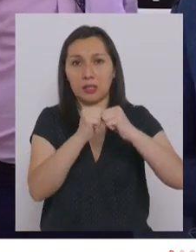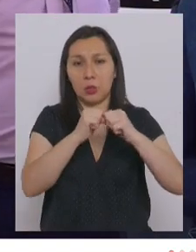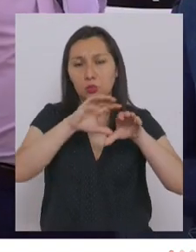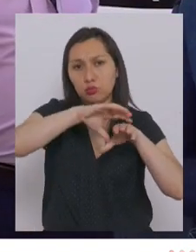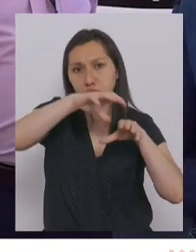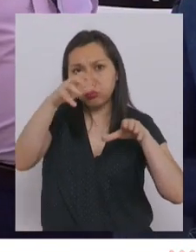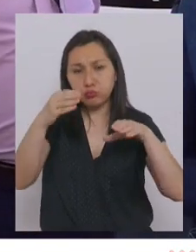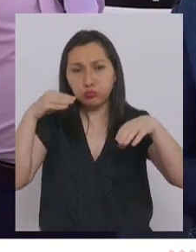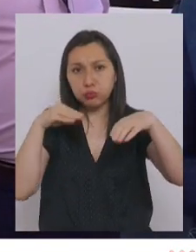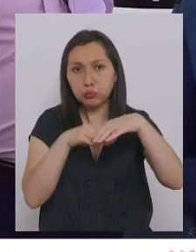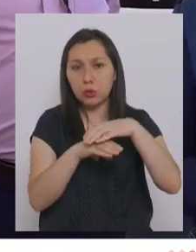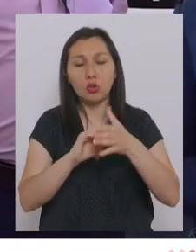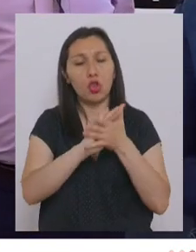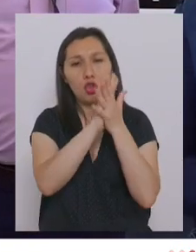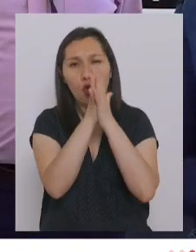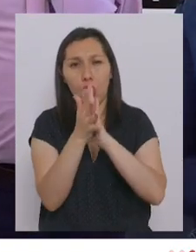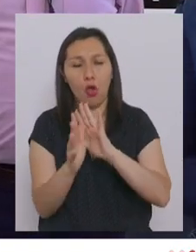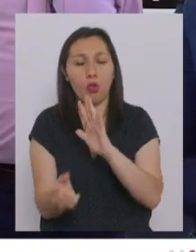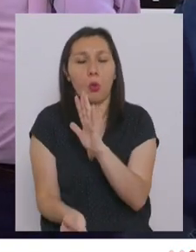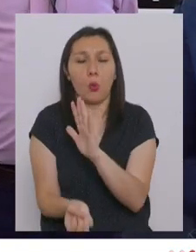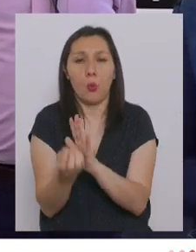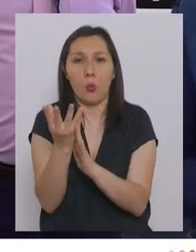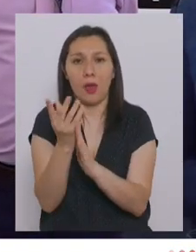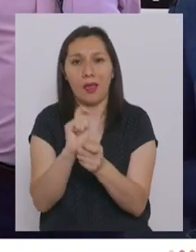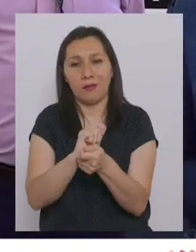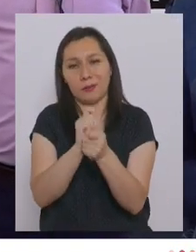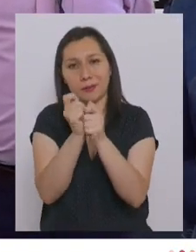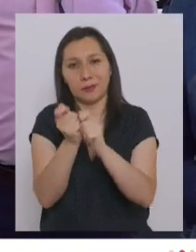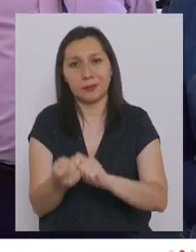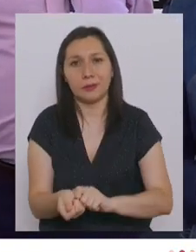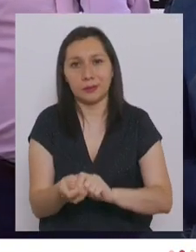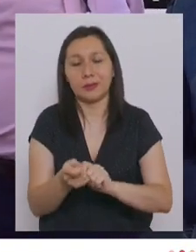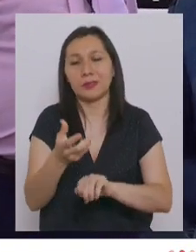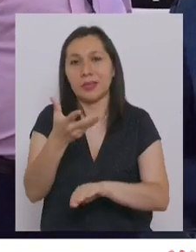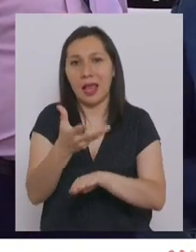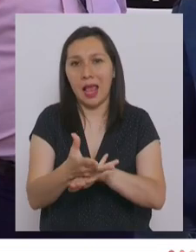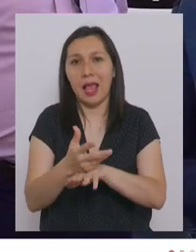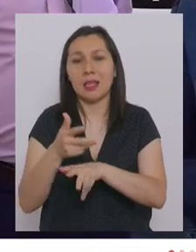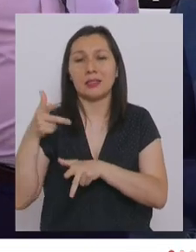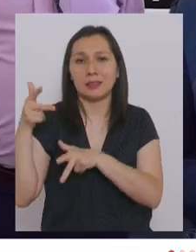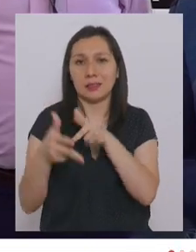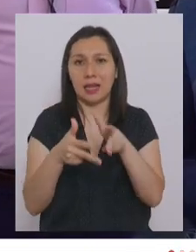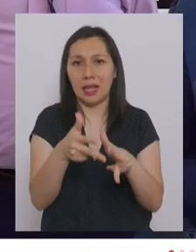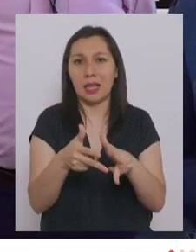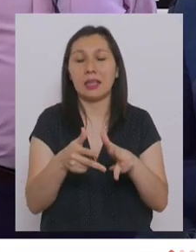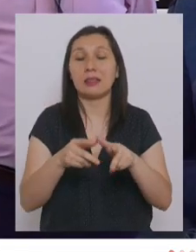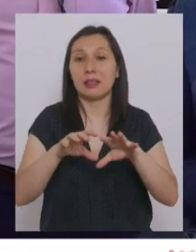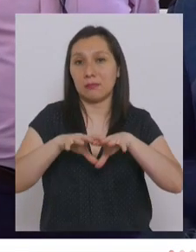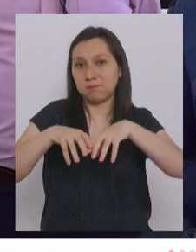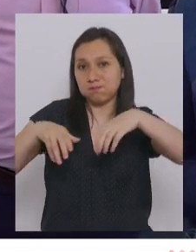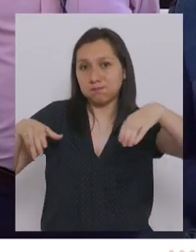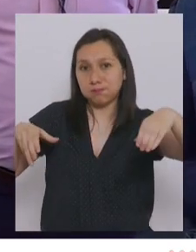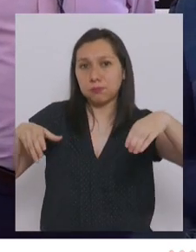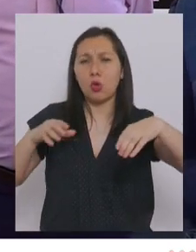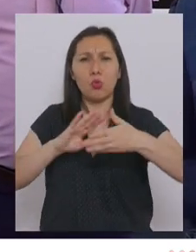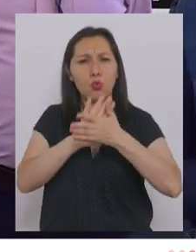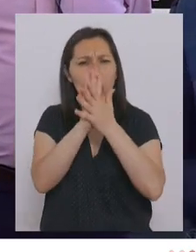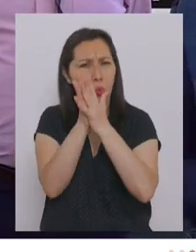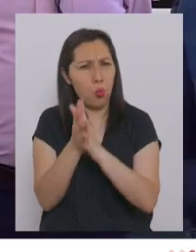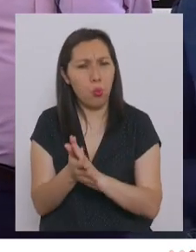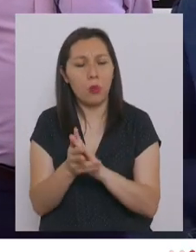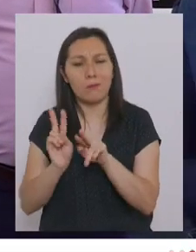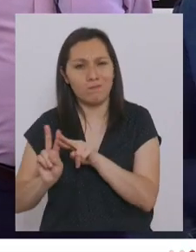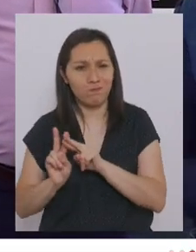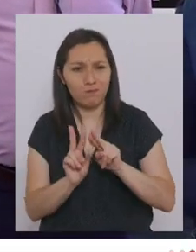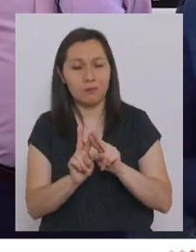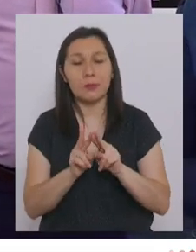es renovar totalmente el parque ferroviario, es decir, las locomotoras, los vagones. Y por eso vamos a